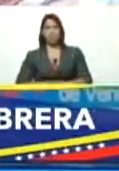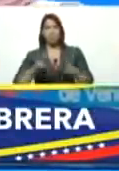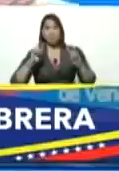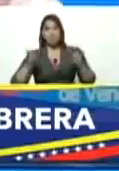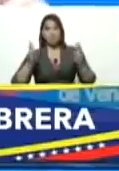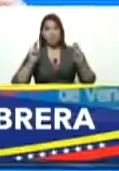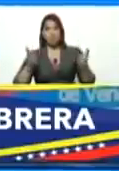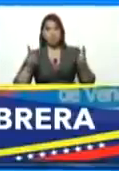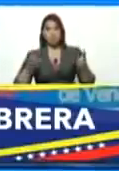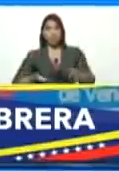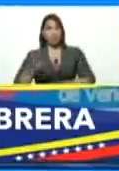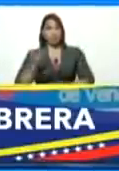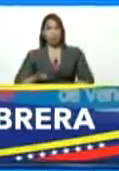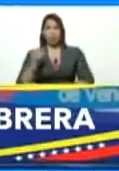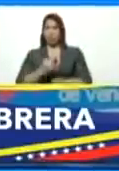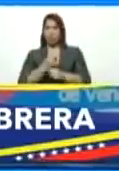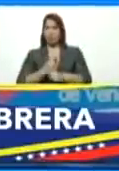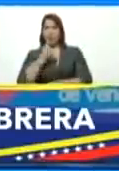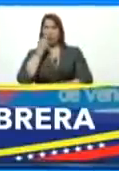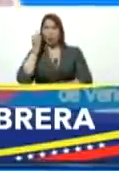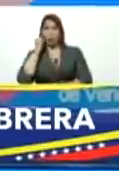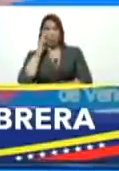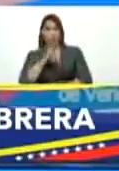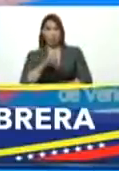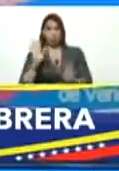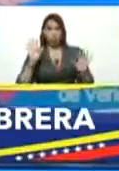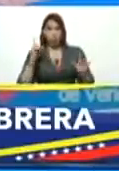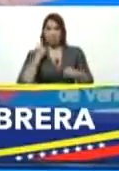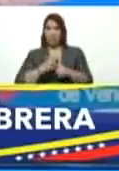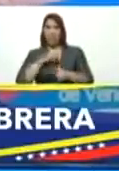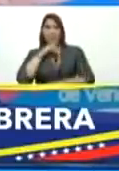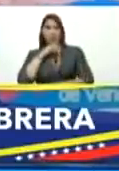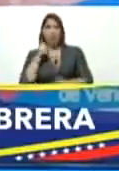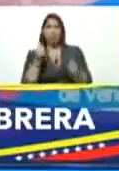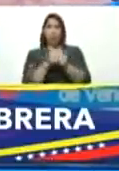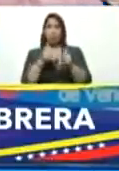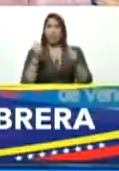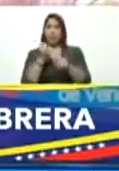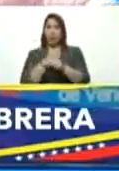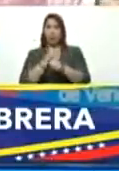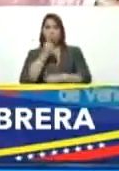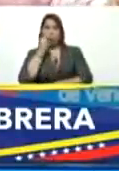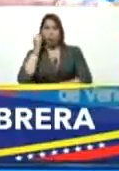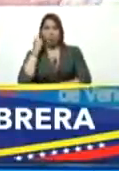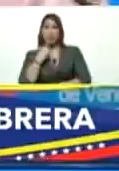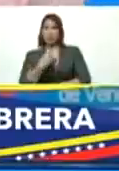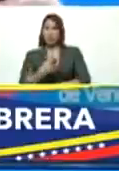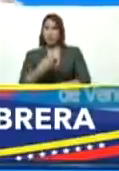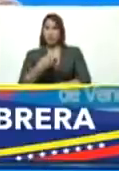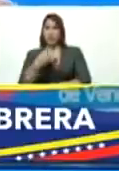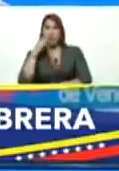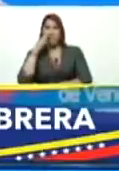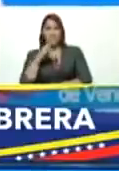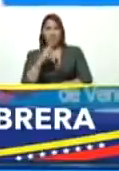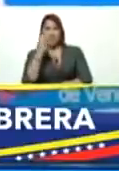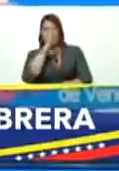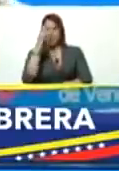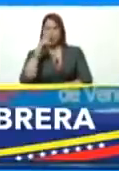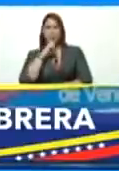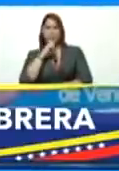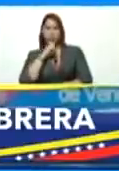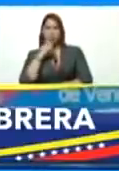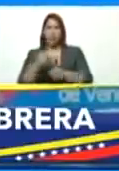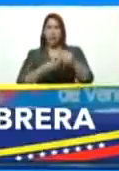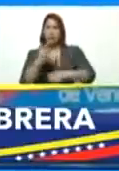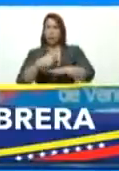vitales de la calle o vedra se dan cuenta que hay que ir a hablar con los trabajadores y decirle mire en medio de estas dificultades lo